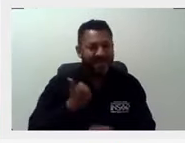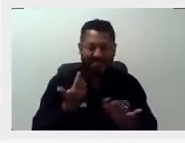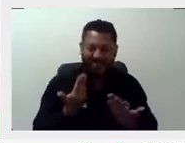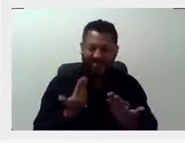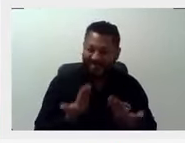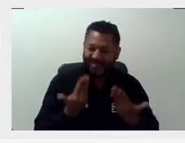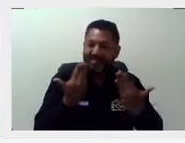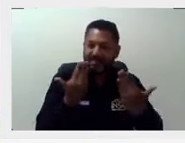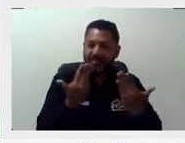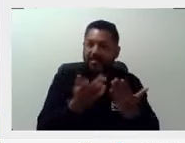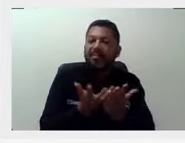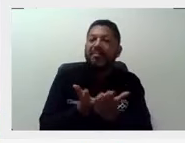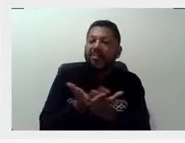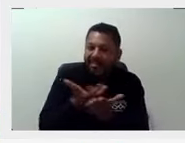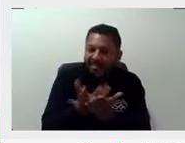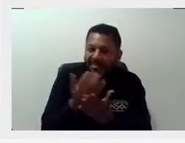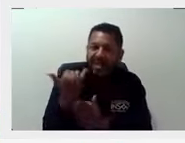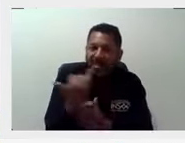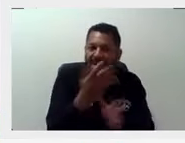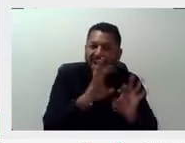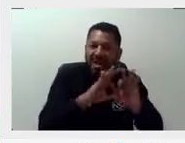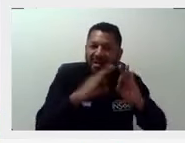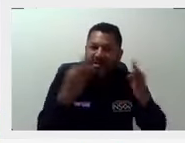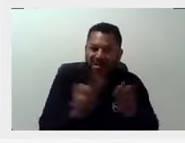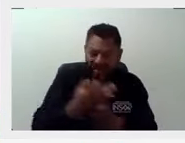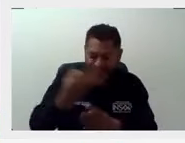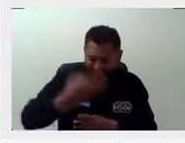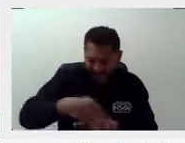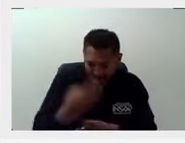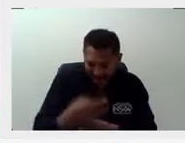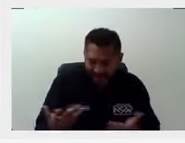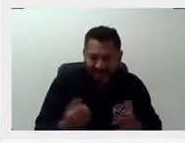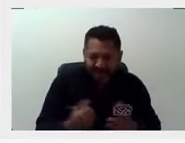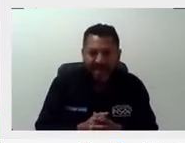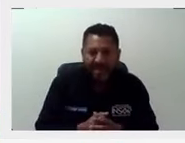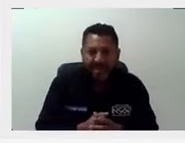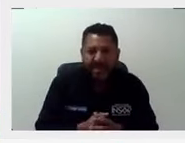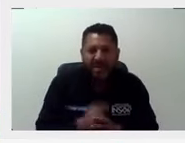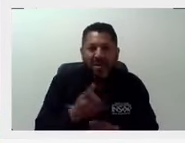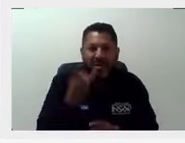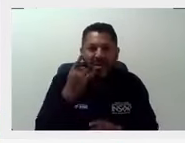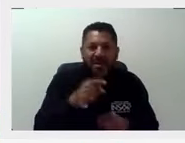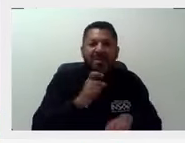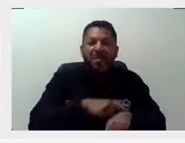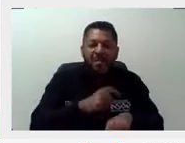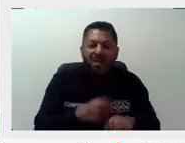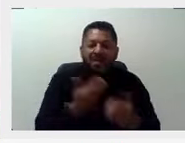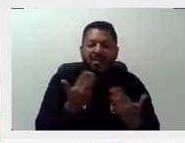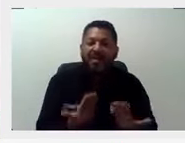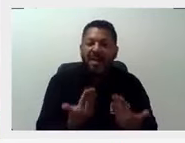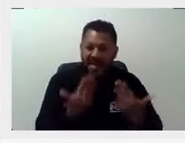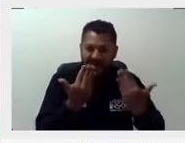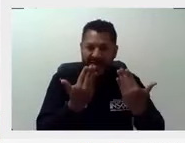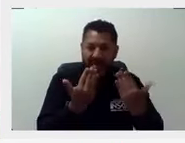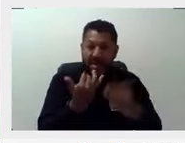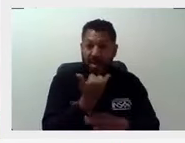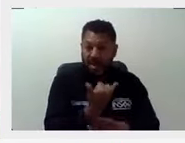el consejo que le doy a las familias siempre, ¿no? No perder de vista esos momentos en los que